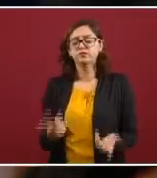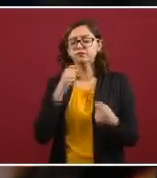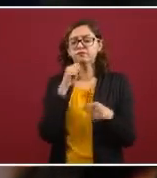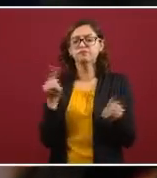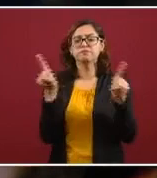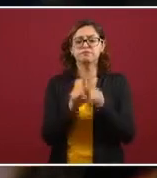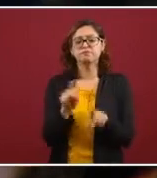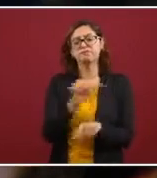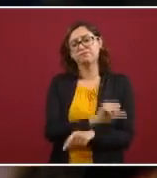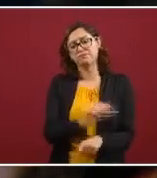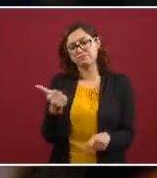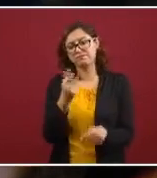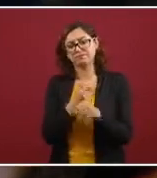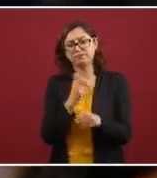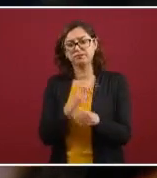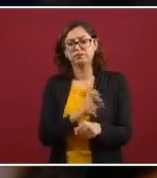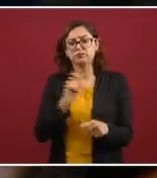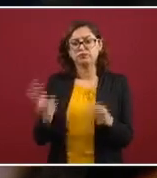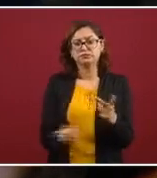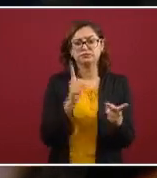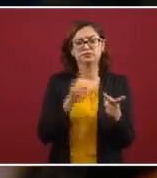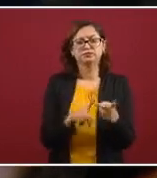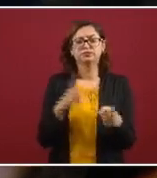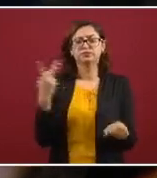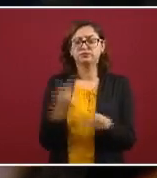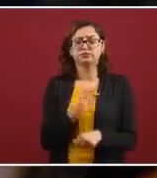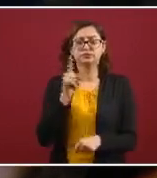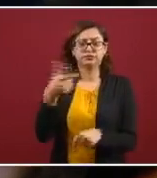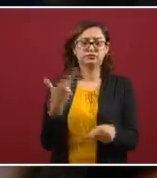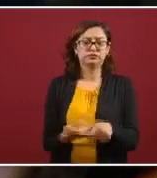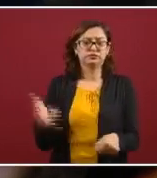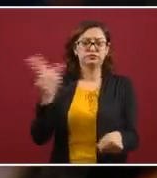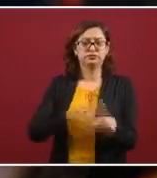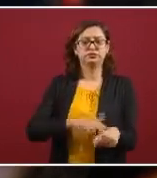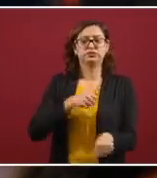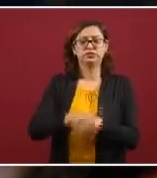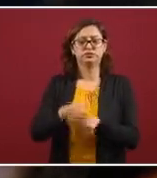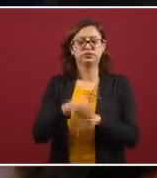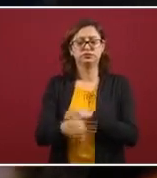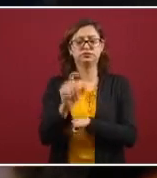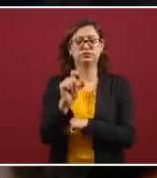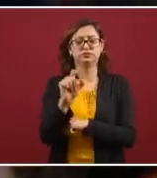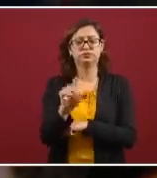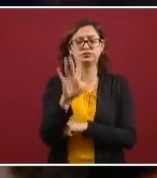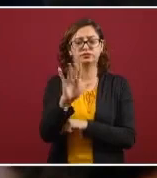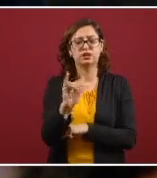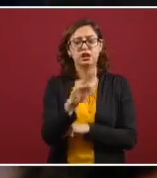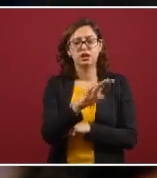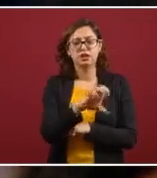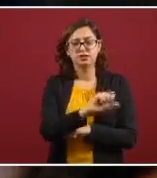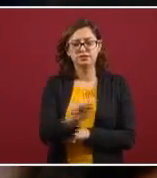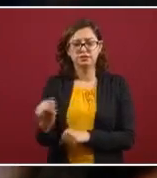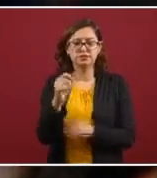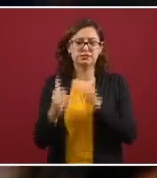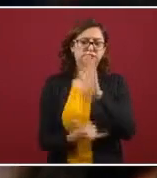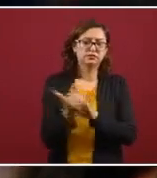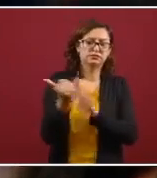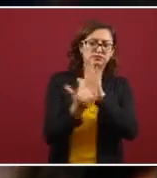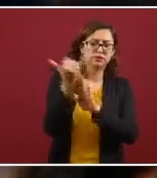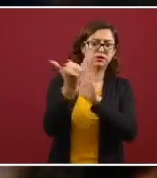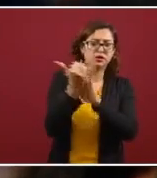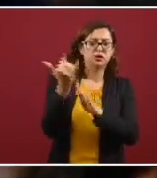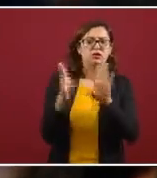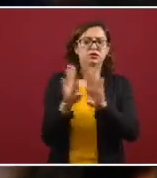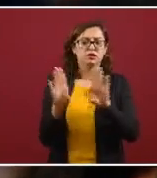en otra pregunta, ¿cómo va la reconstrucción del Hospital Regional número 25 del IMSS, en el que algunos pacientes,